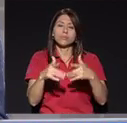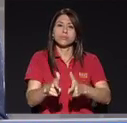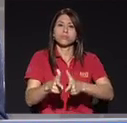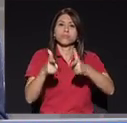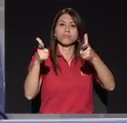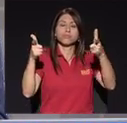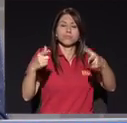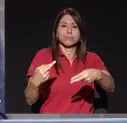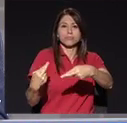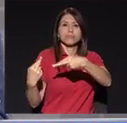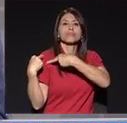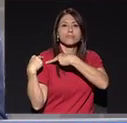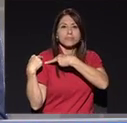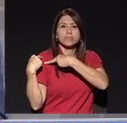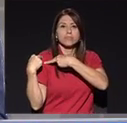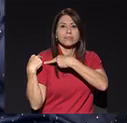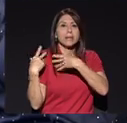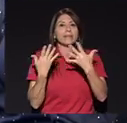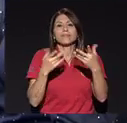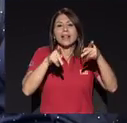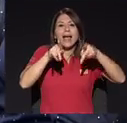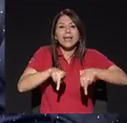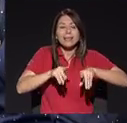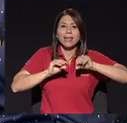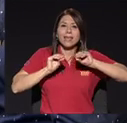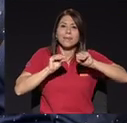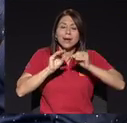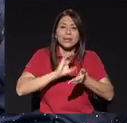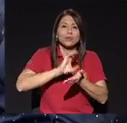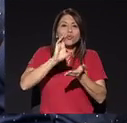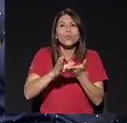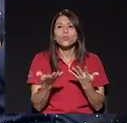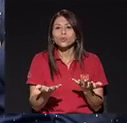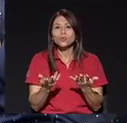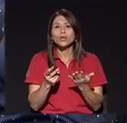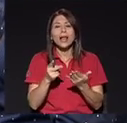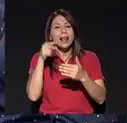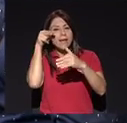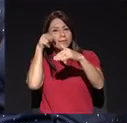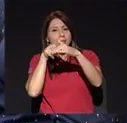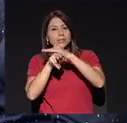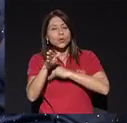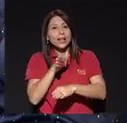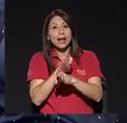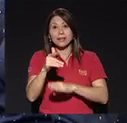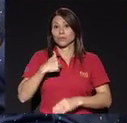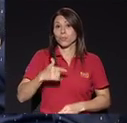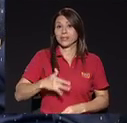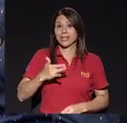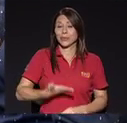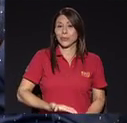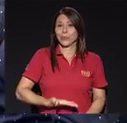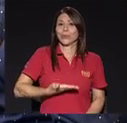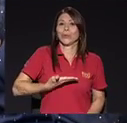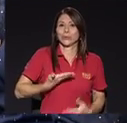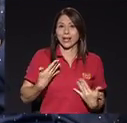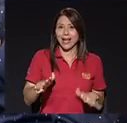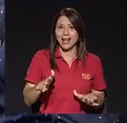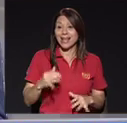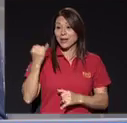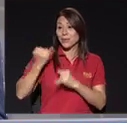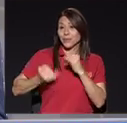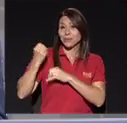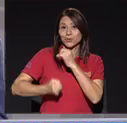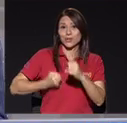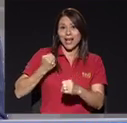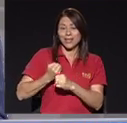gran responsabilidad desde la gente que imparte los cursos, desde la visión de la carrera. Yo me siento orgullosa que por lo menos los últimos